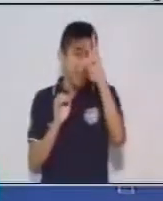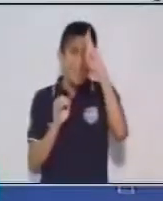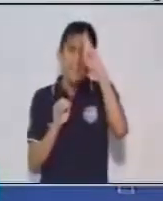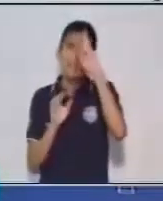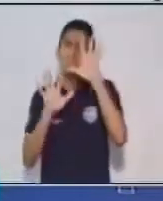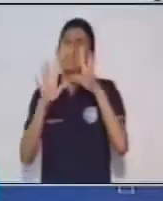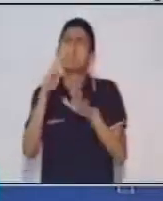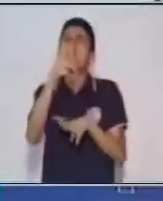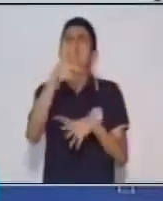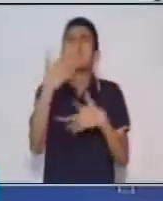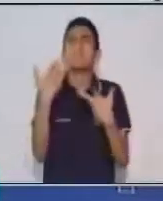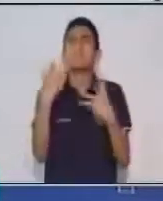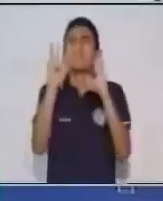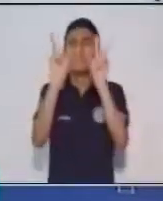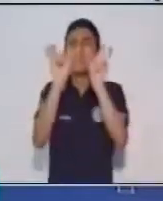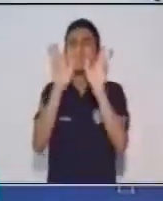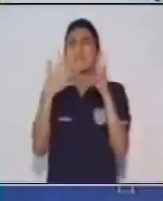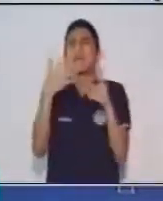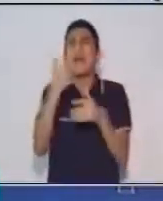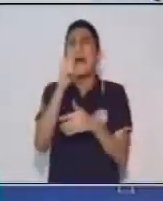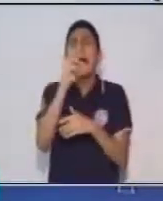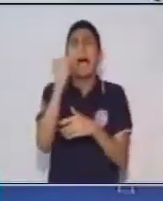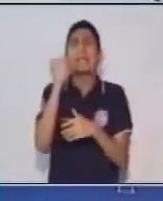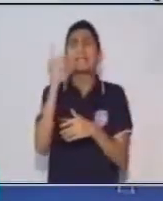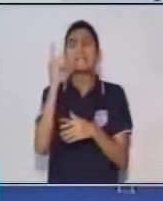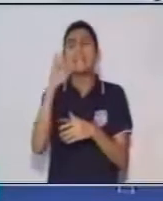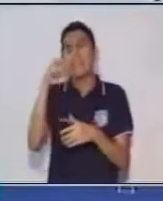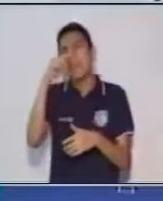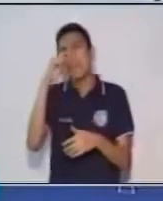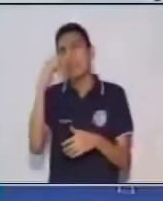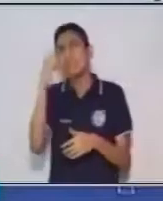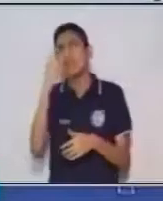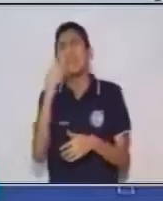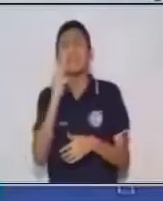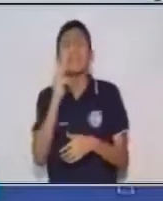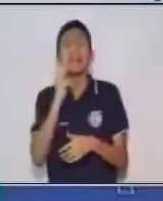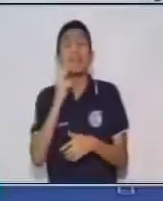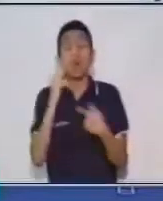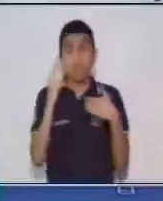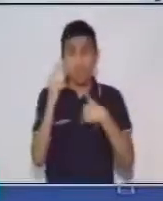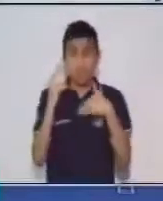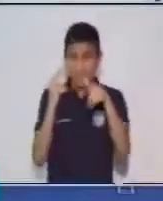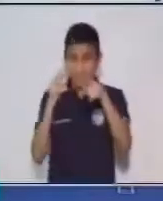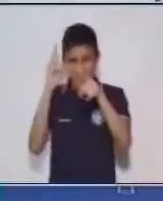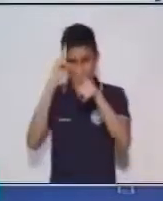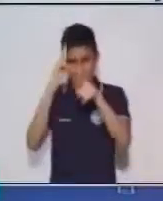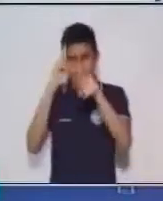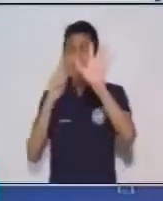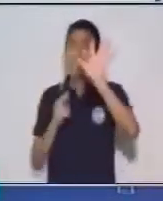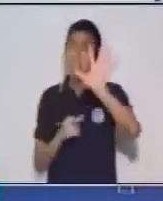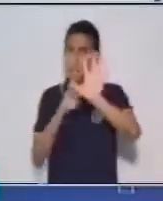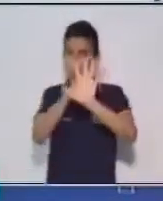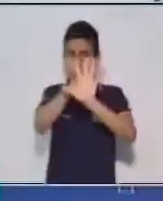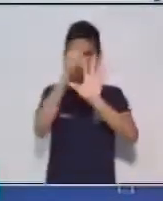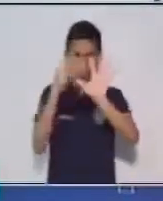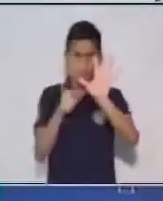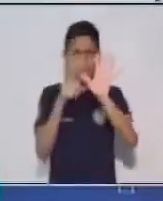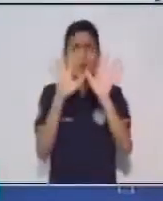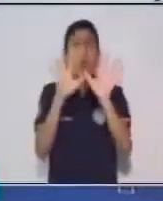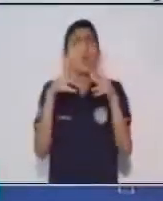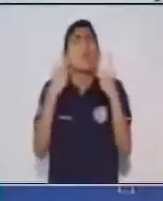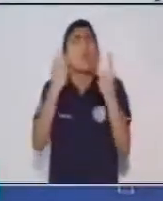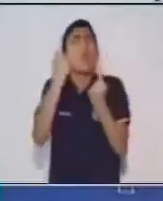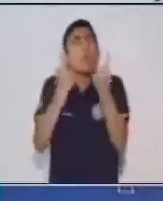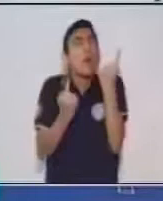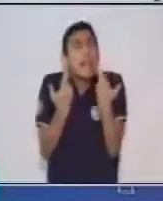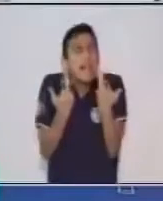qué accidentes del verbo hablamos en la sesión anterior? Establecimos que son 5 accidentes. ¿Te recuerdas tú cuáles